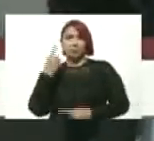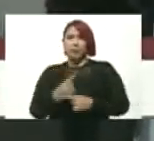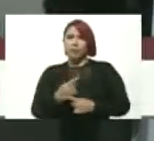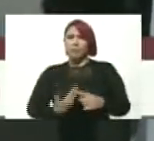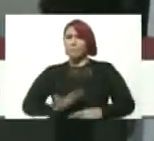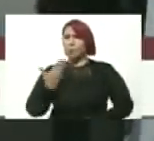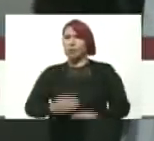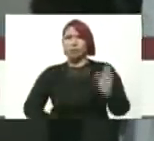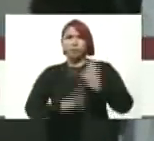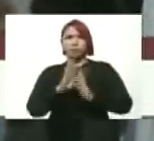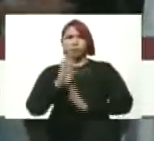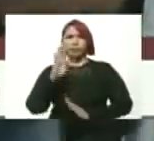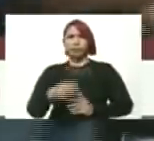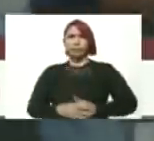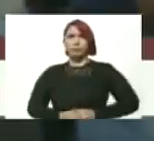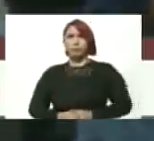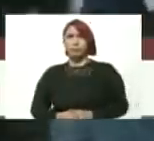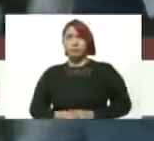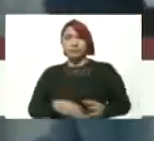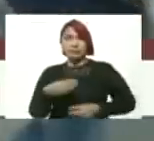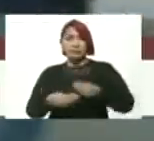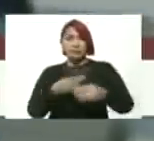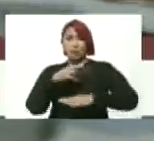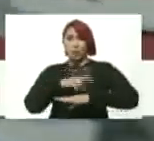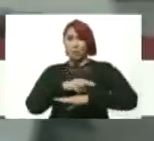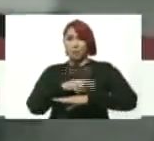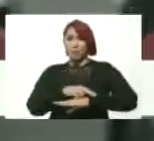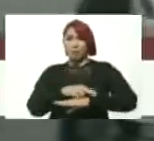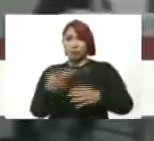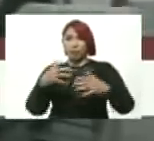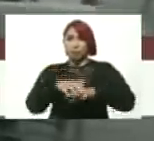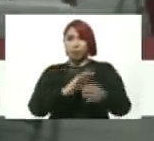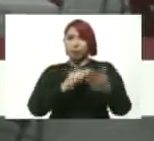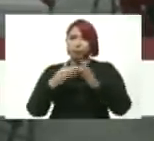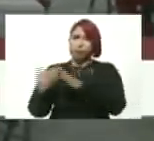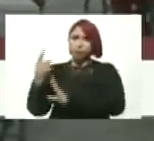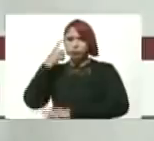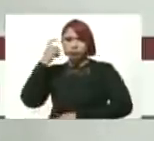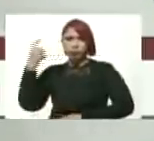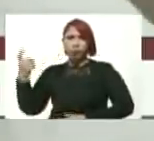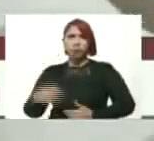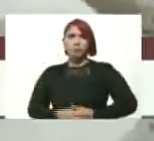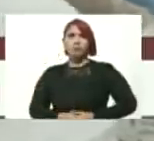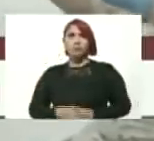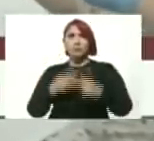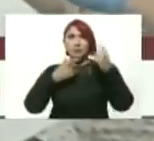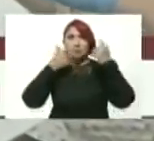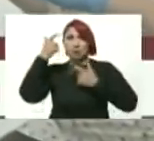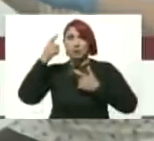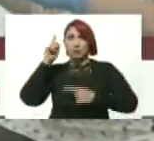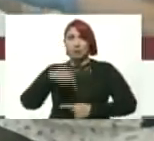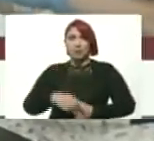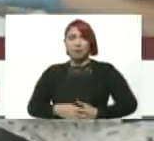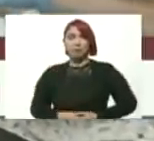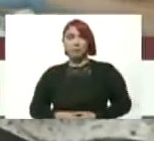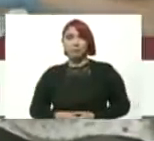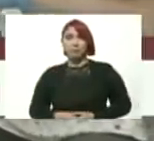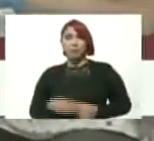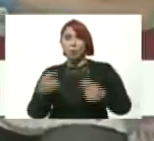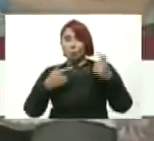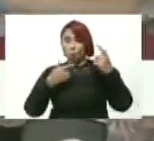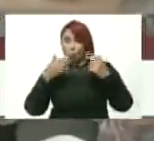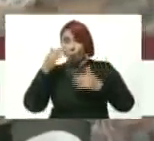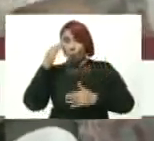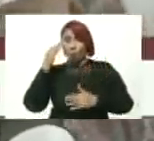importantísimo que hicieron esos médicos integrales comunitarios ese sueño del comandante chávez y el comandante fidel y el que usted ha